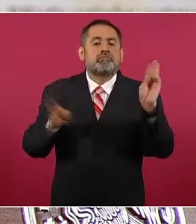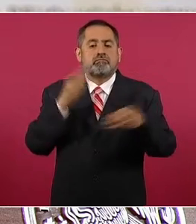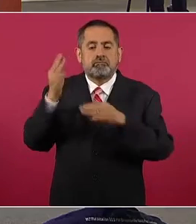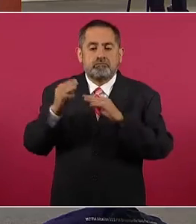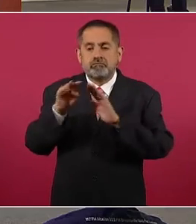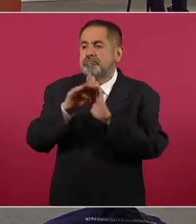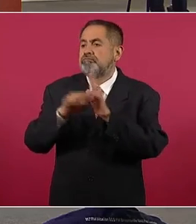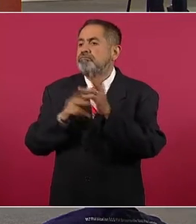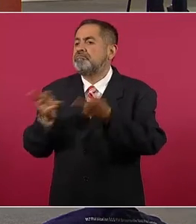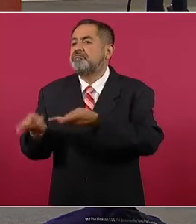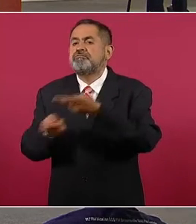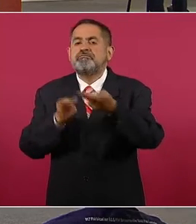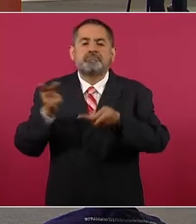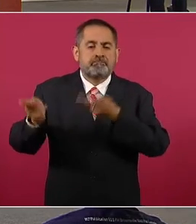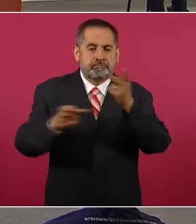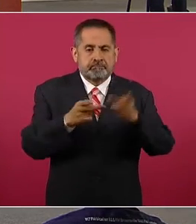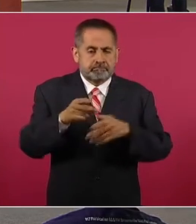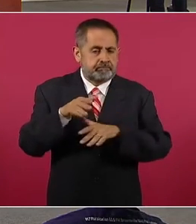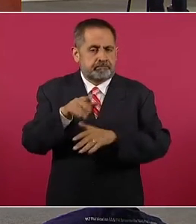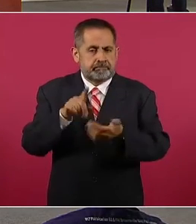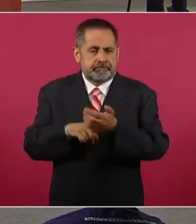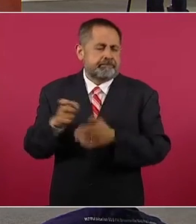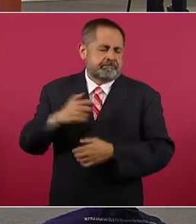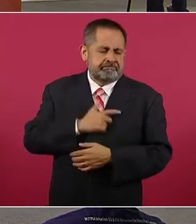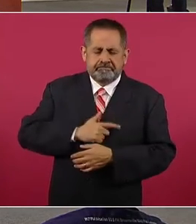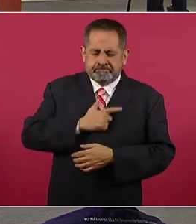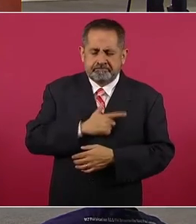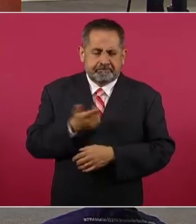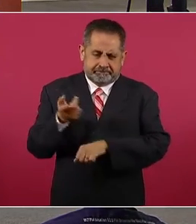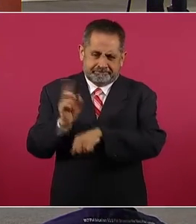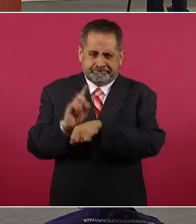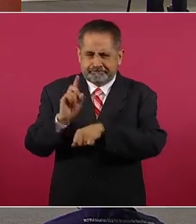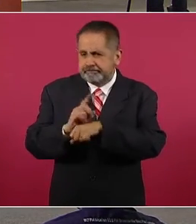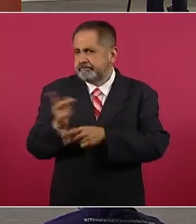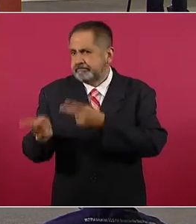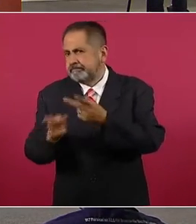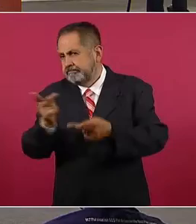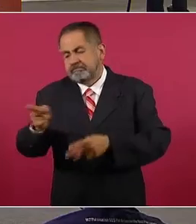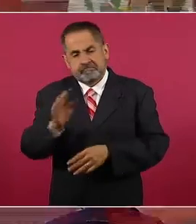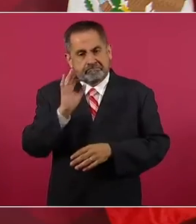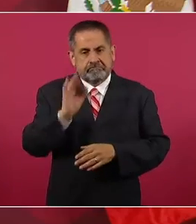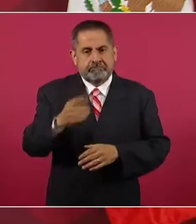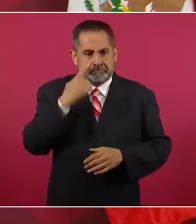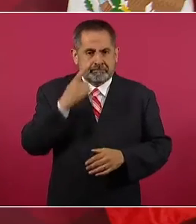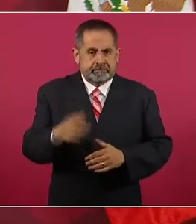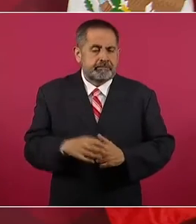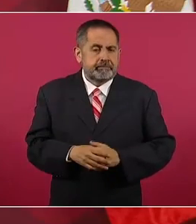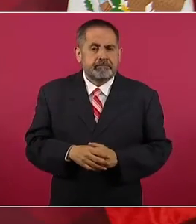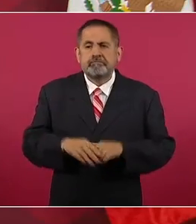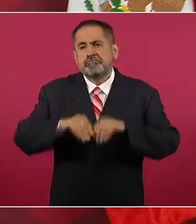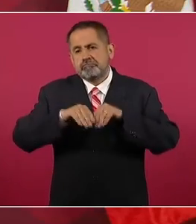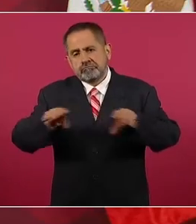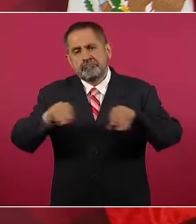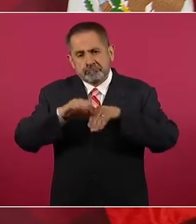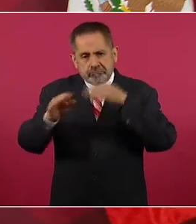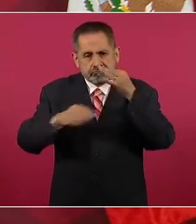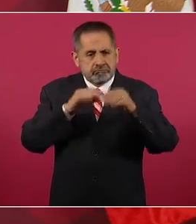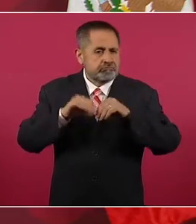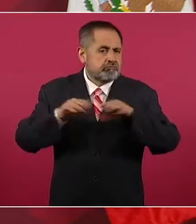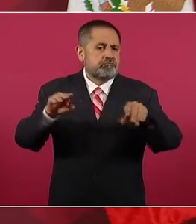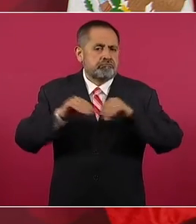que se hace diario, y se dan a conocer los